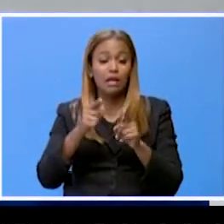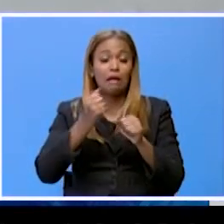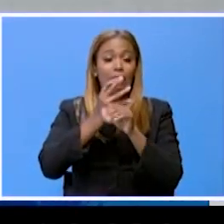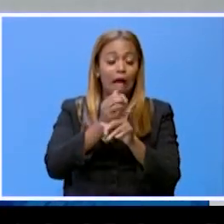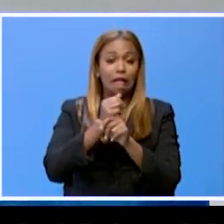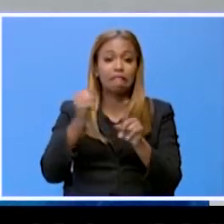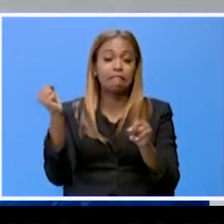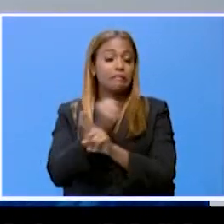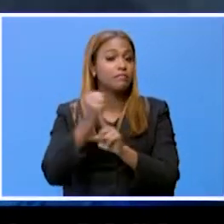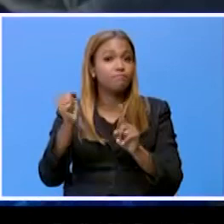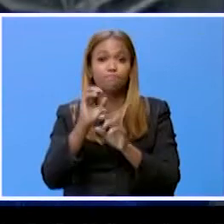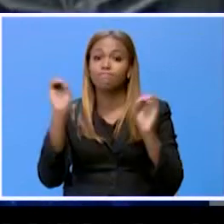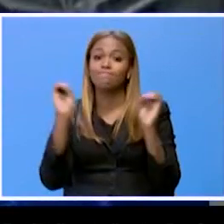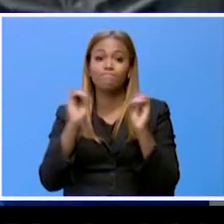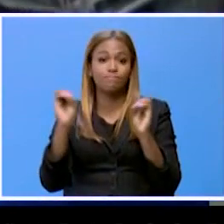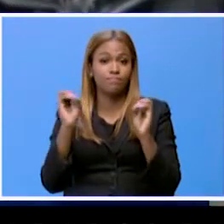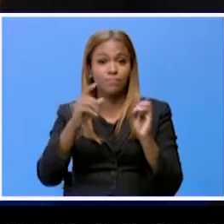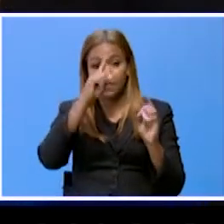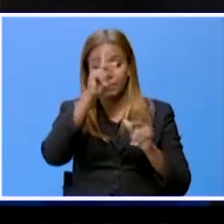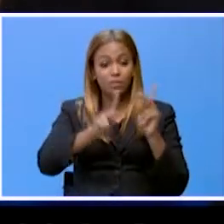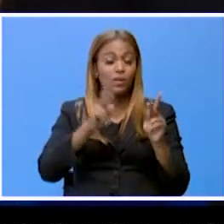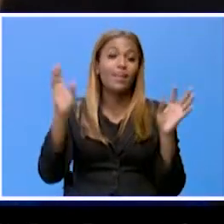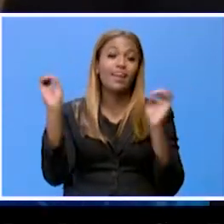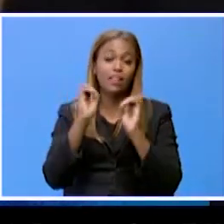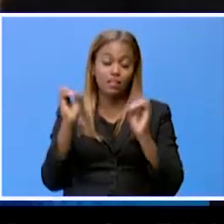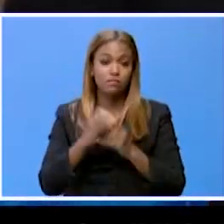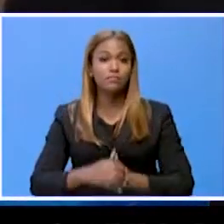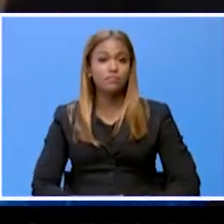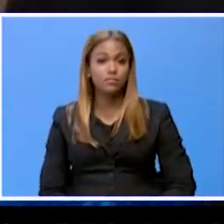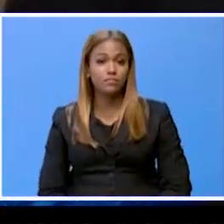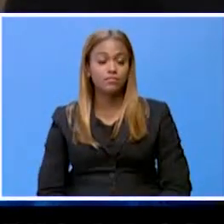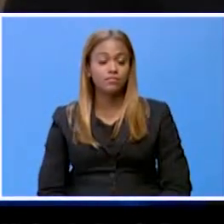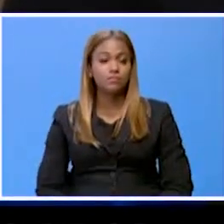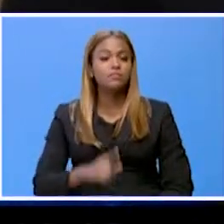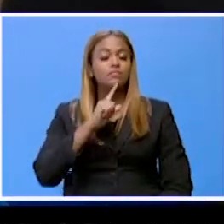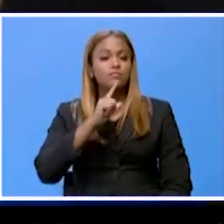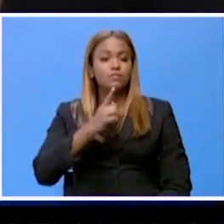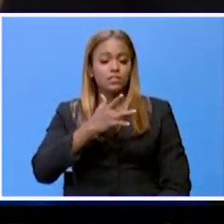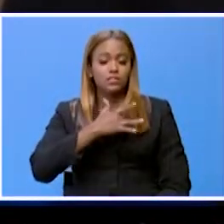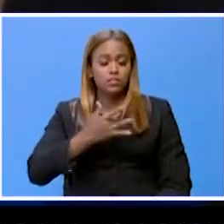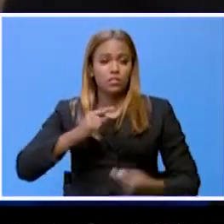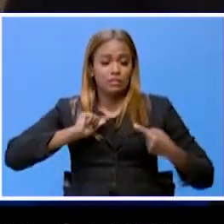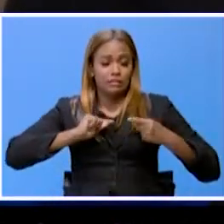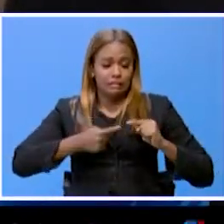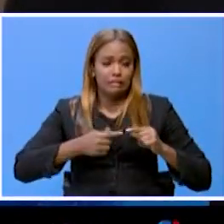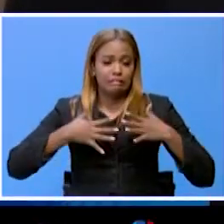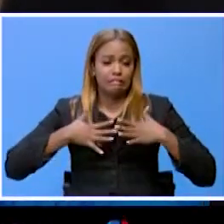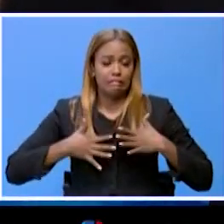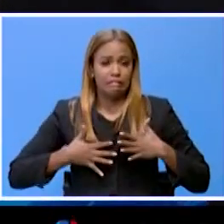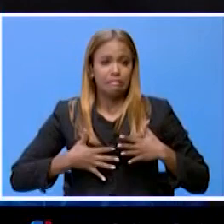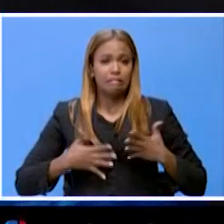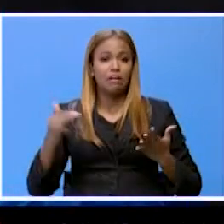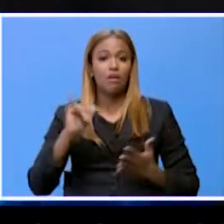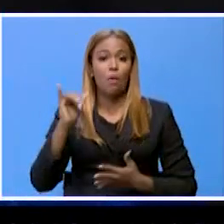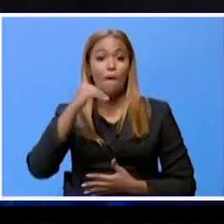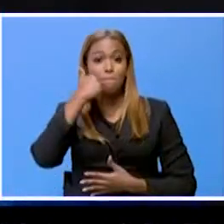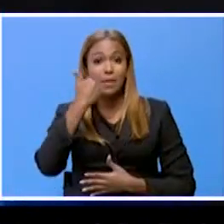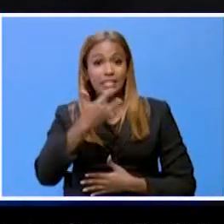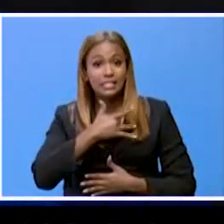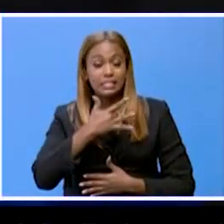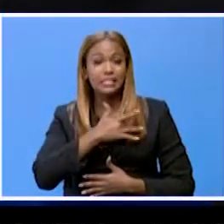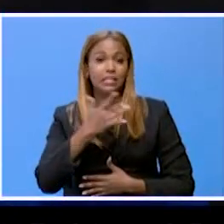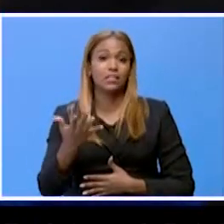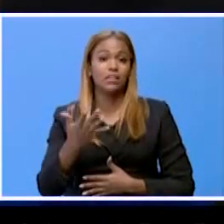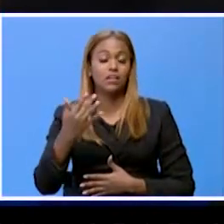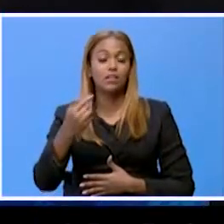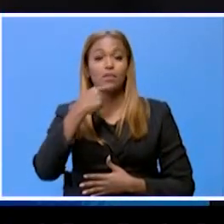abuso, para nada ni para nadie. Y aún con el dolor en el alma y la indignación que siento, les puedo asegurar que